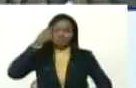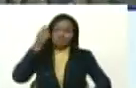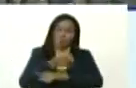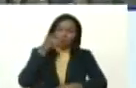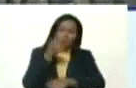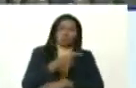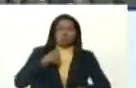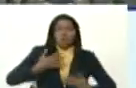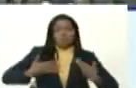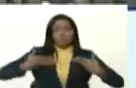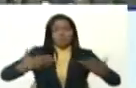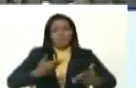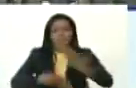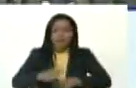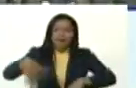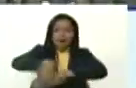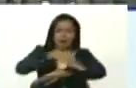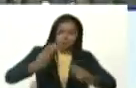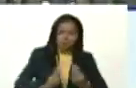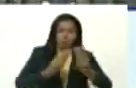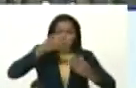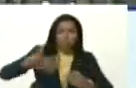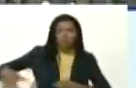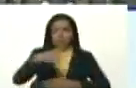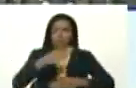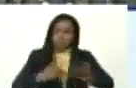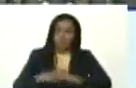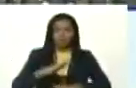doy. A la calle con el pueblo.